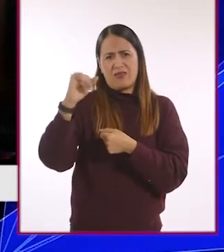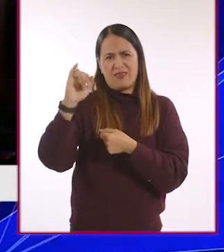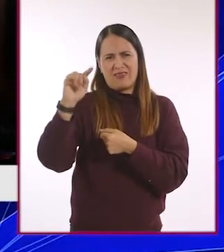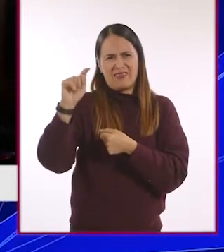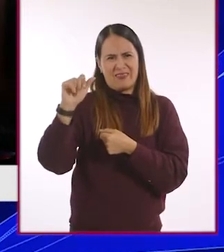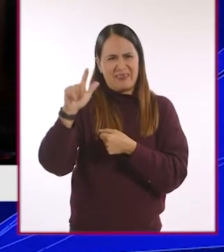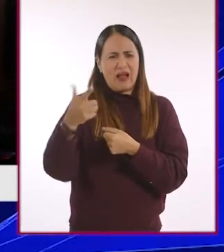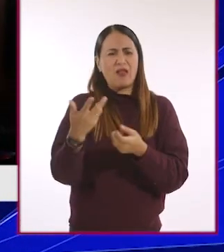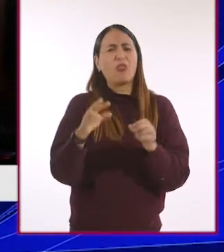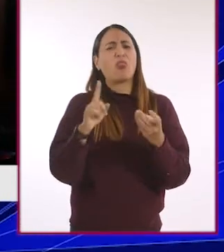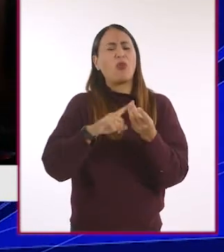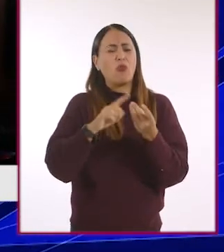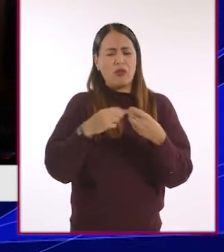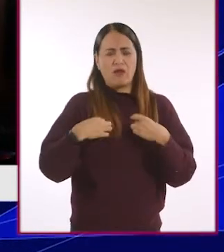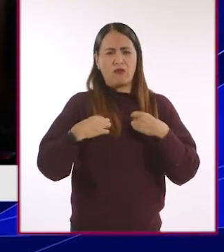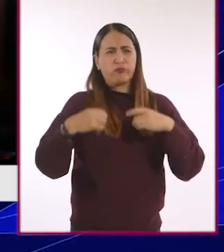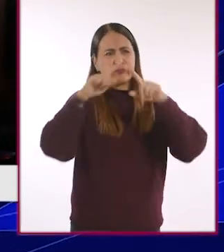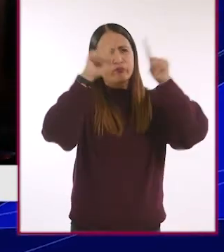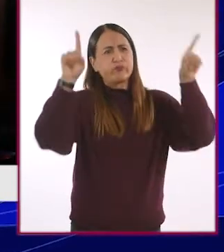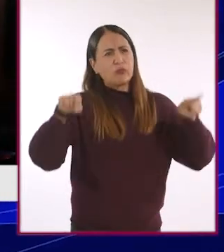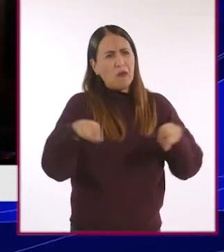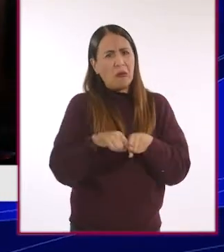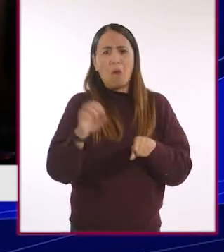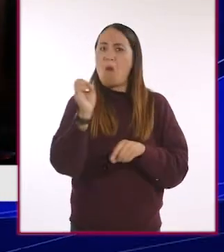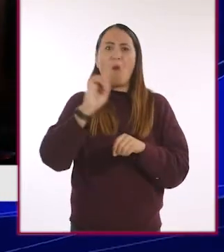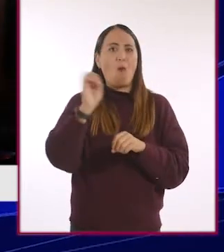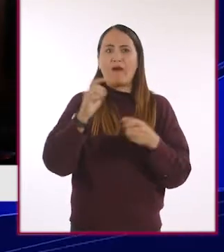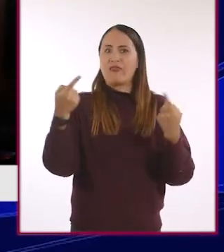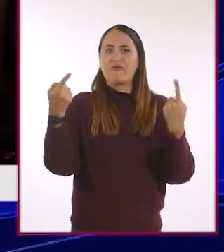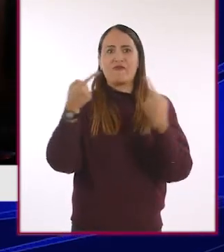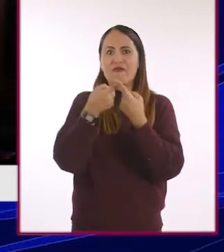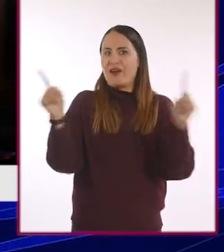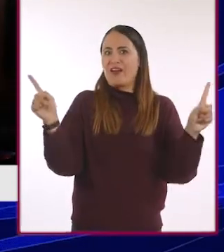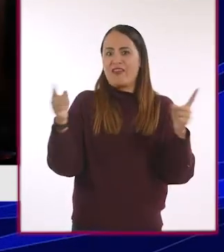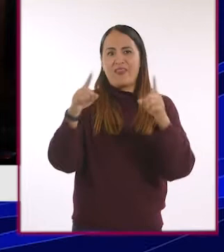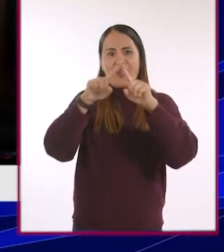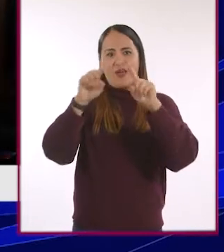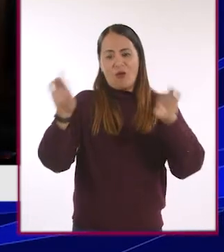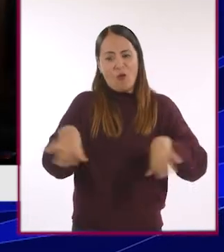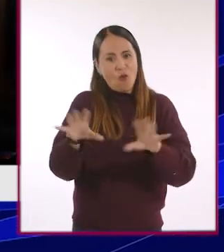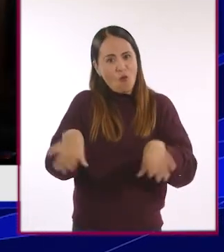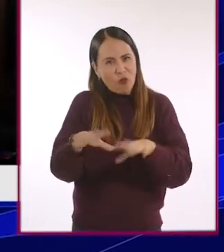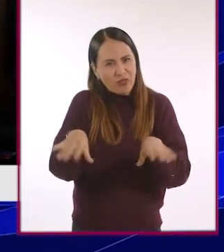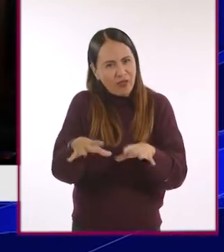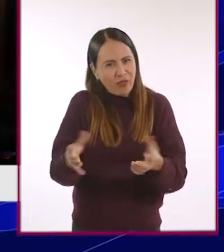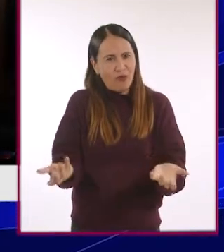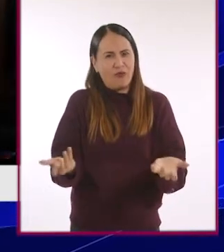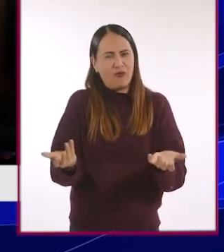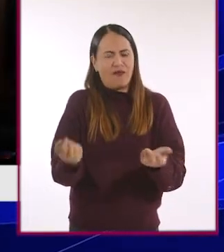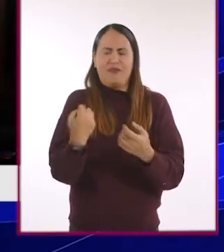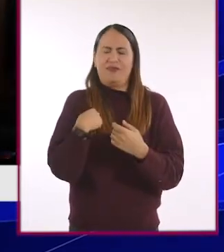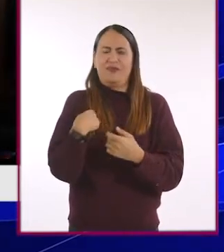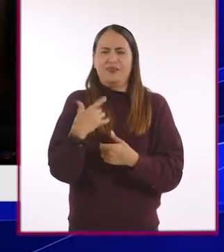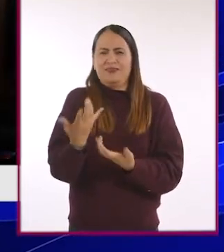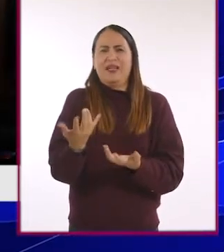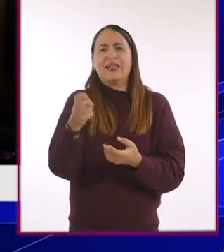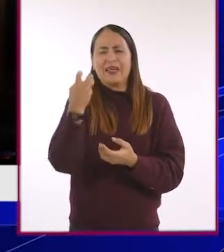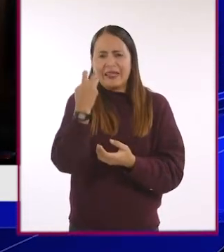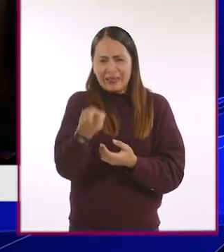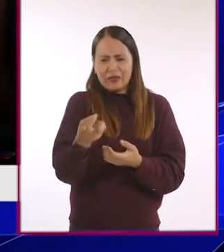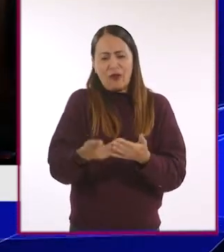pues no eran computadoras, ¿no? Entonces creo que es ese bagaje de tener toda esta formación